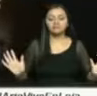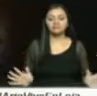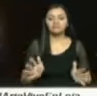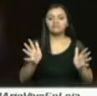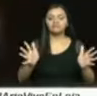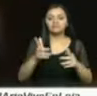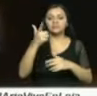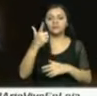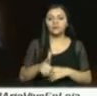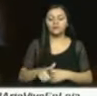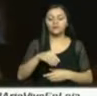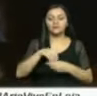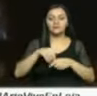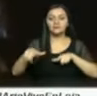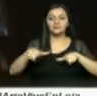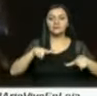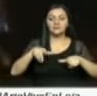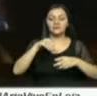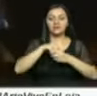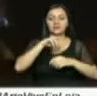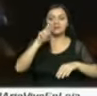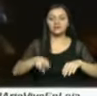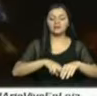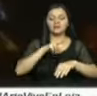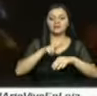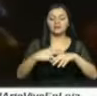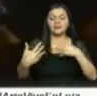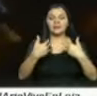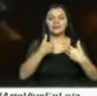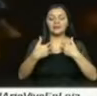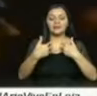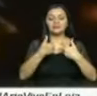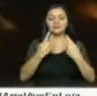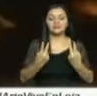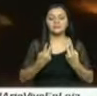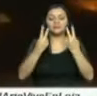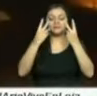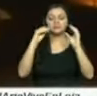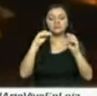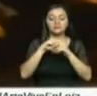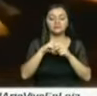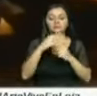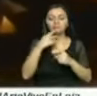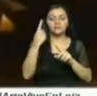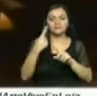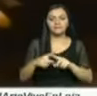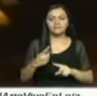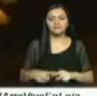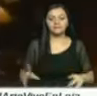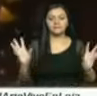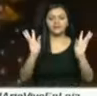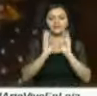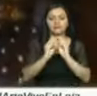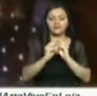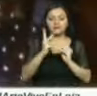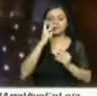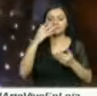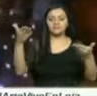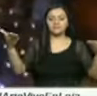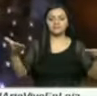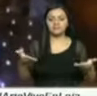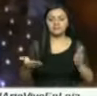sector local y nacional de las artes vivas a través de una serie de eventos,